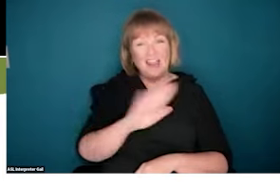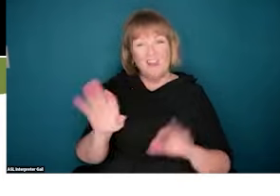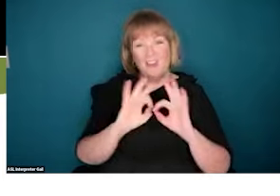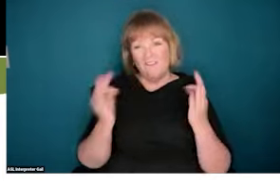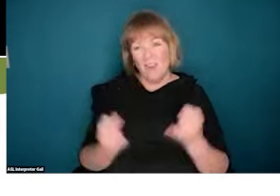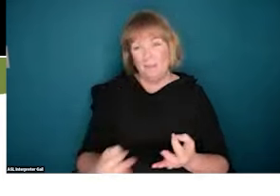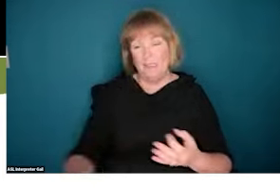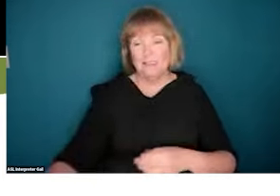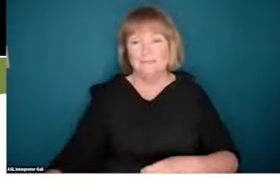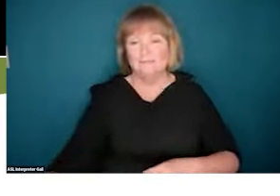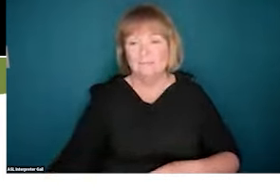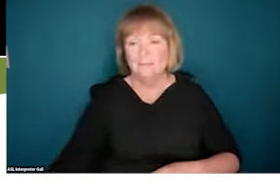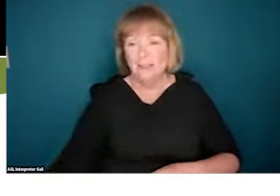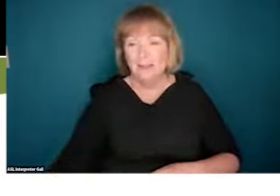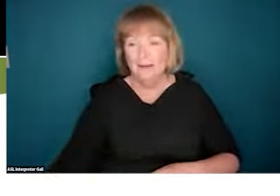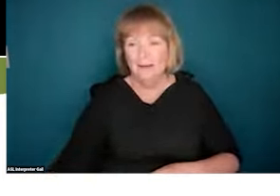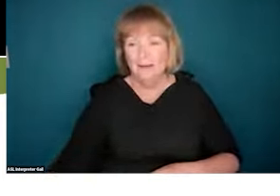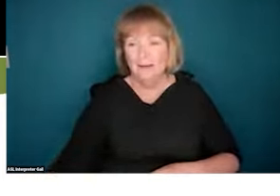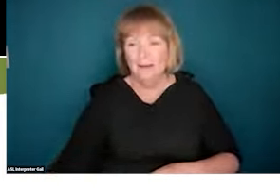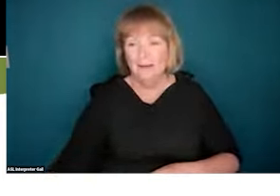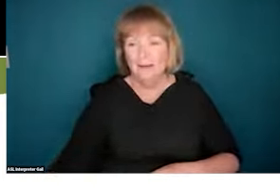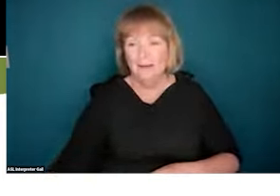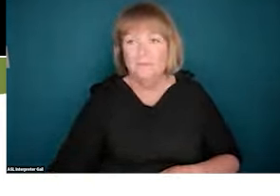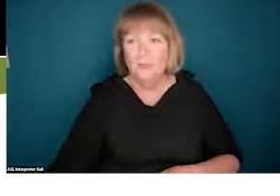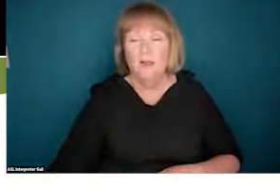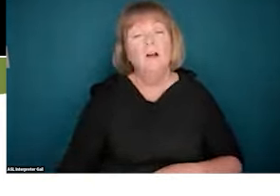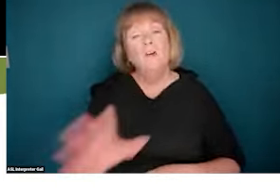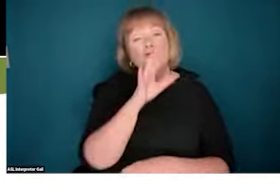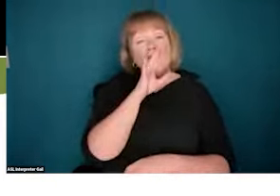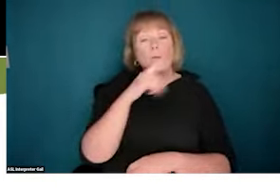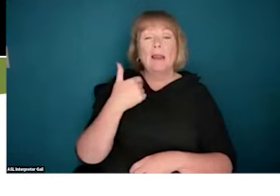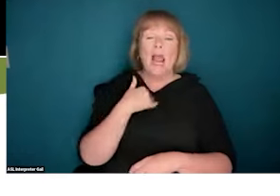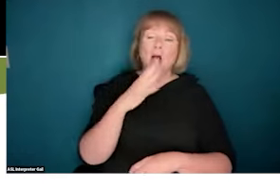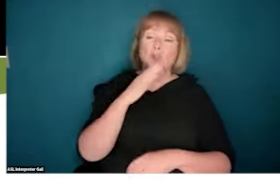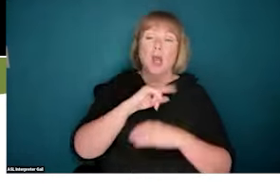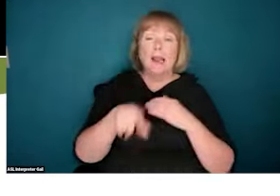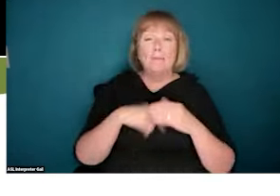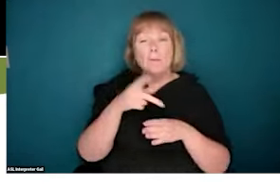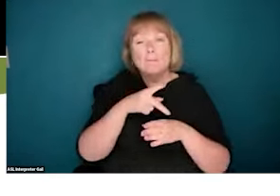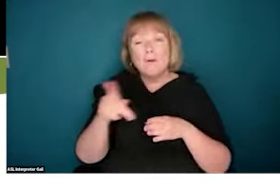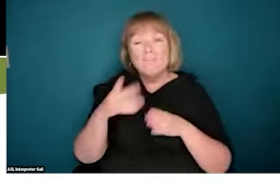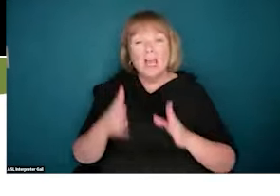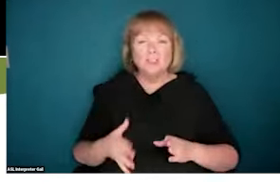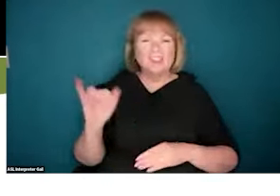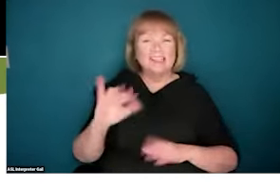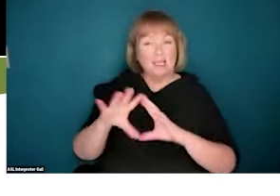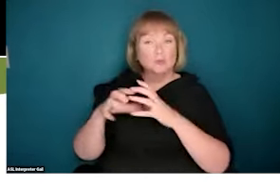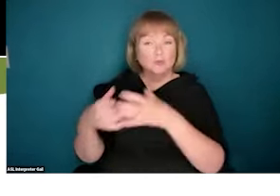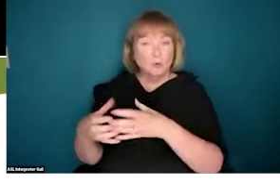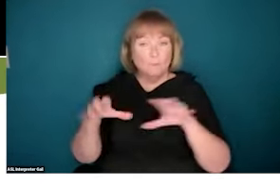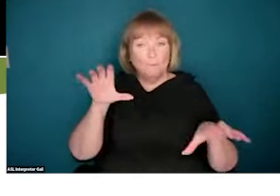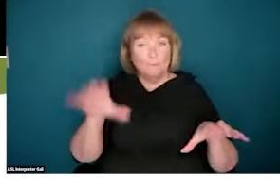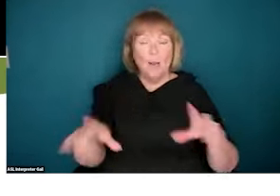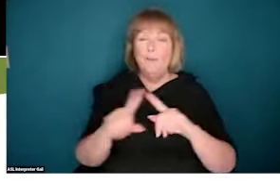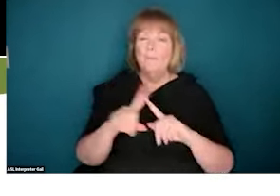discapacidad y sus familias. Y globally vamos a hablar universalmente también de cosas profesionales